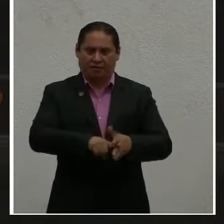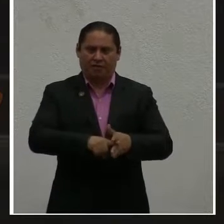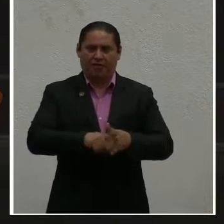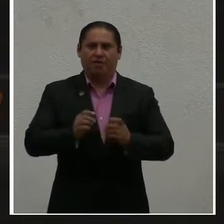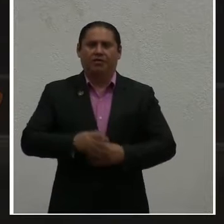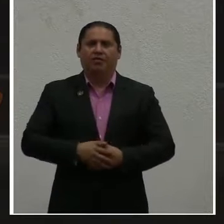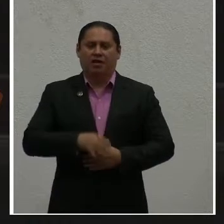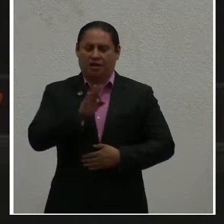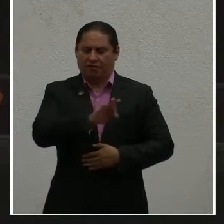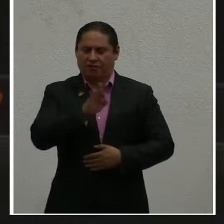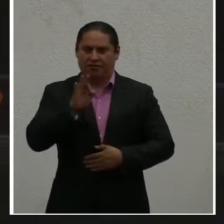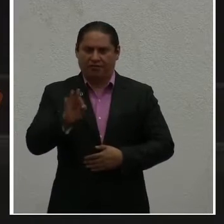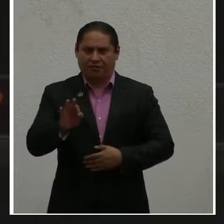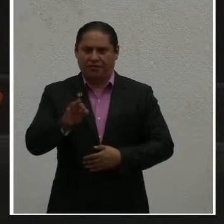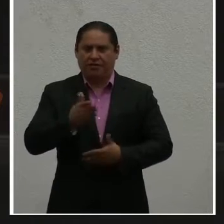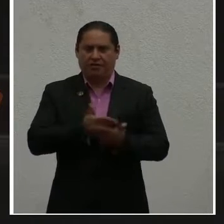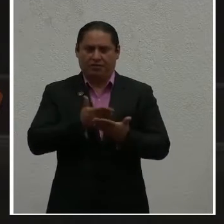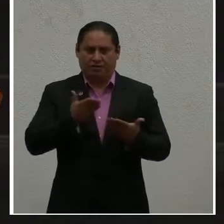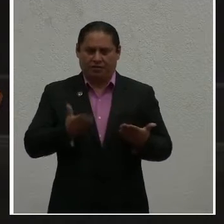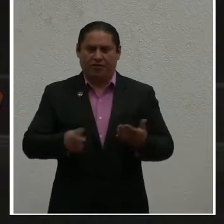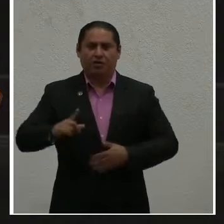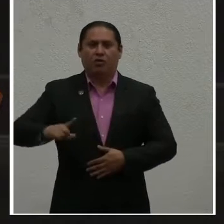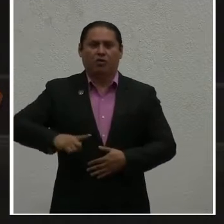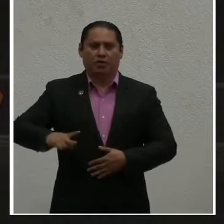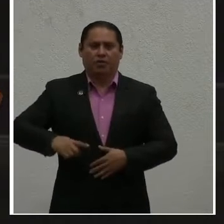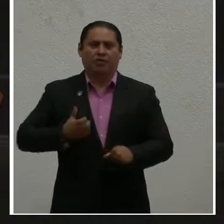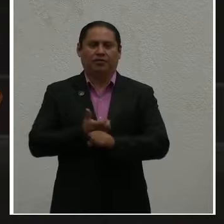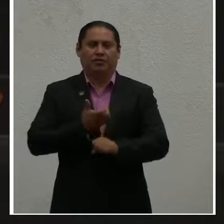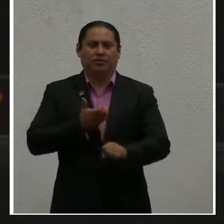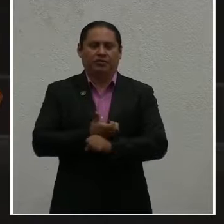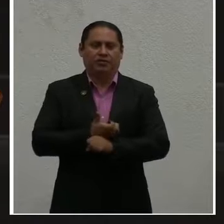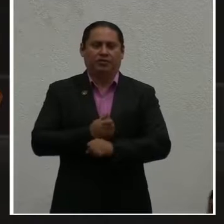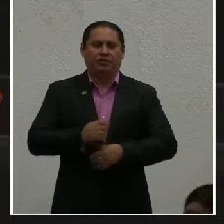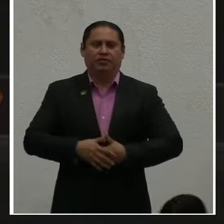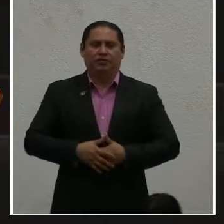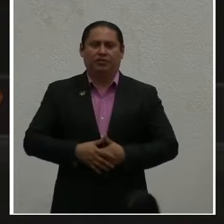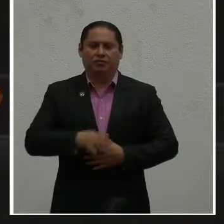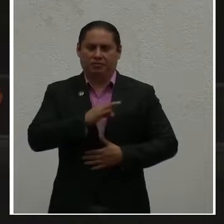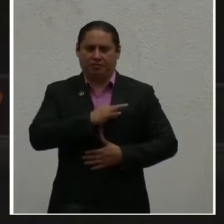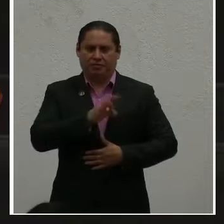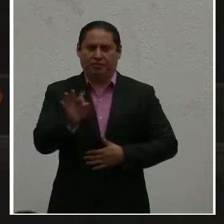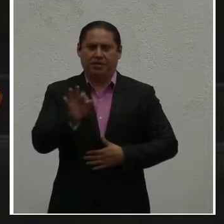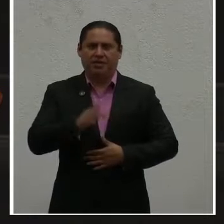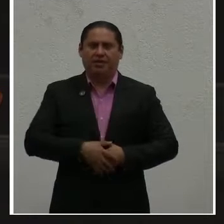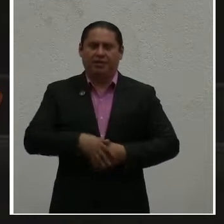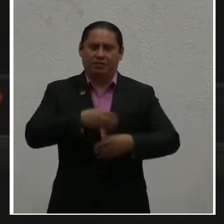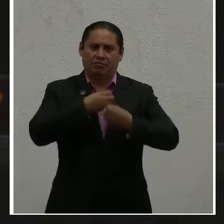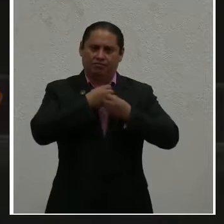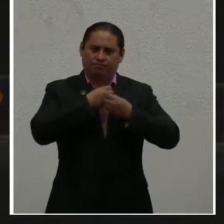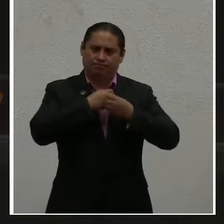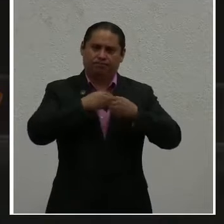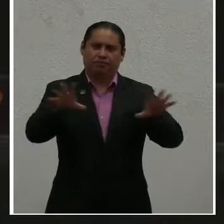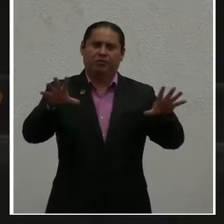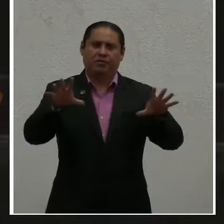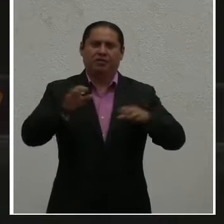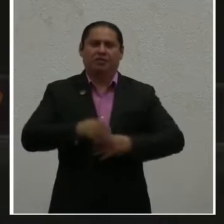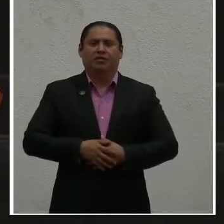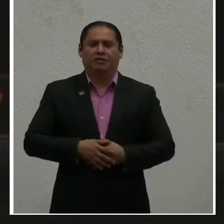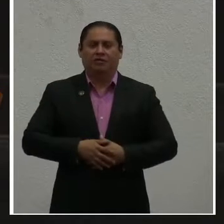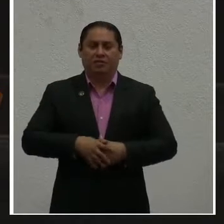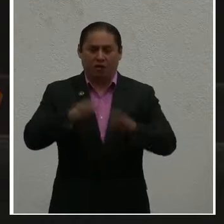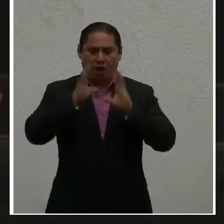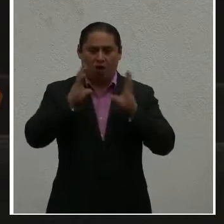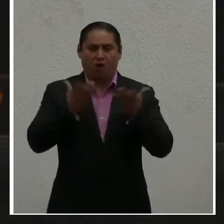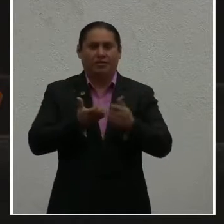presente fecha. El Ejecutivo Estatal del Estado dispondrá, se publique, circule y el Honorable Congreso